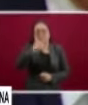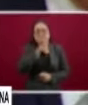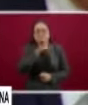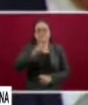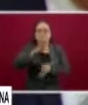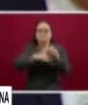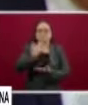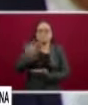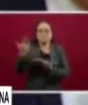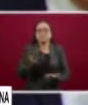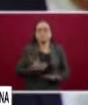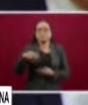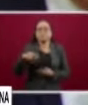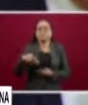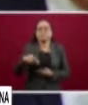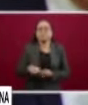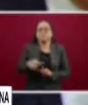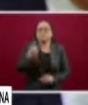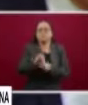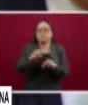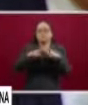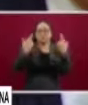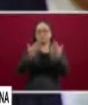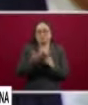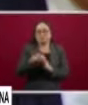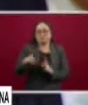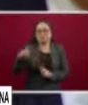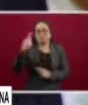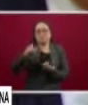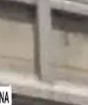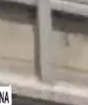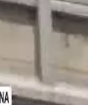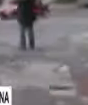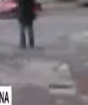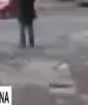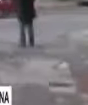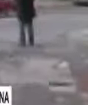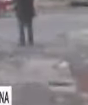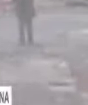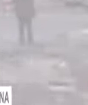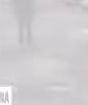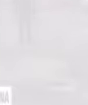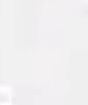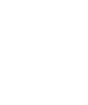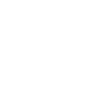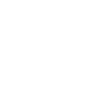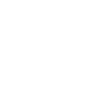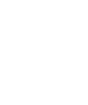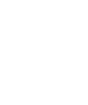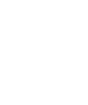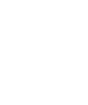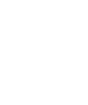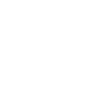que en tanto estemos mejor preparados, juntos con la familia, en nuestros grupos de trabajo, en las escuelas, estaremos mucho más seguros, Pepe.